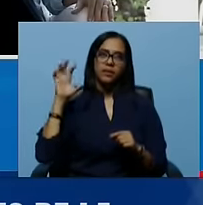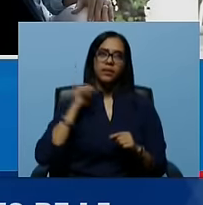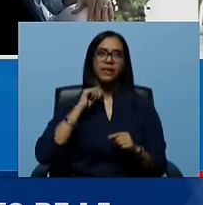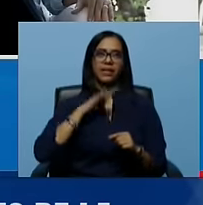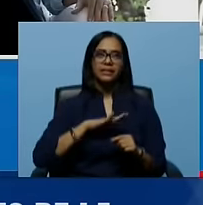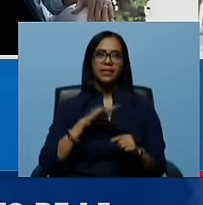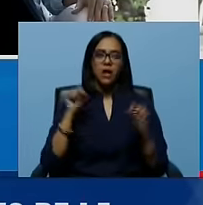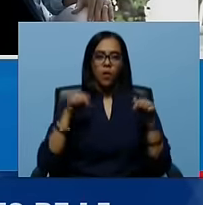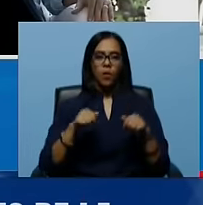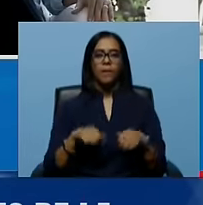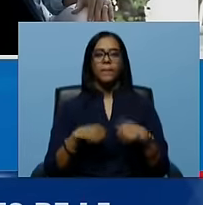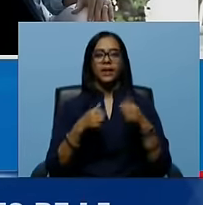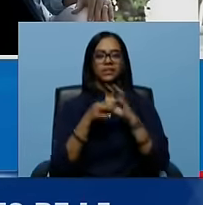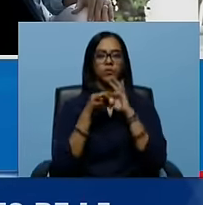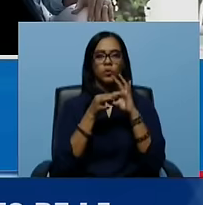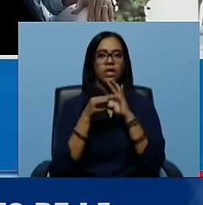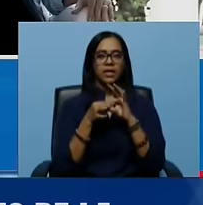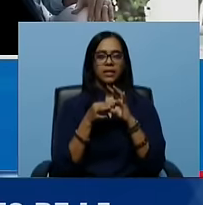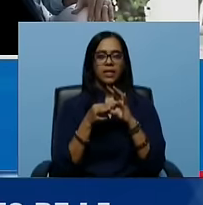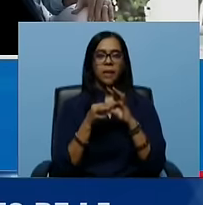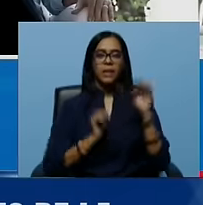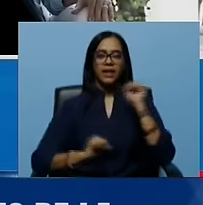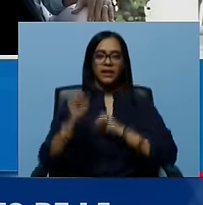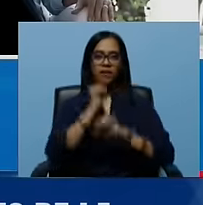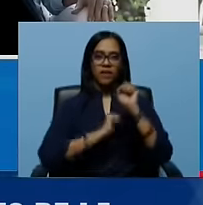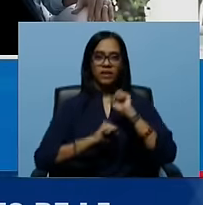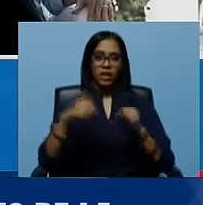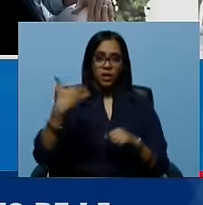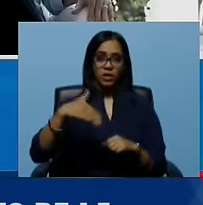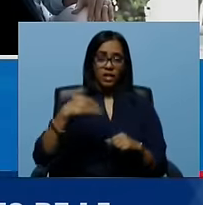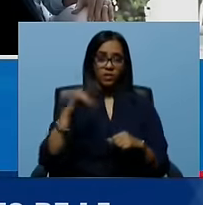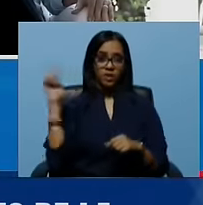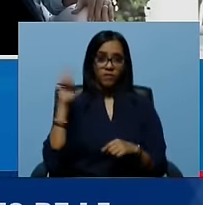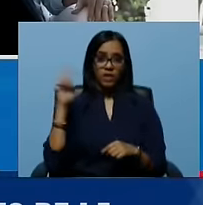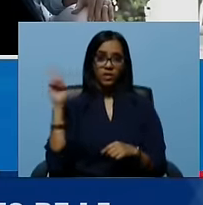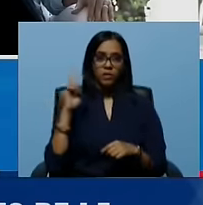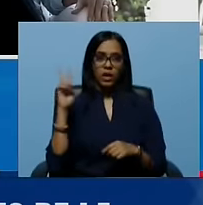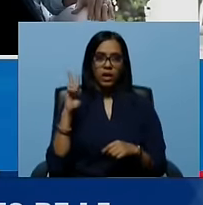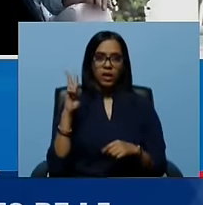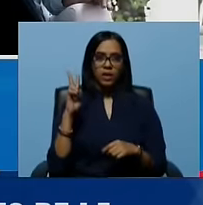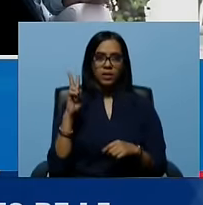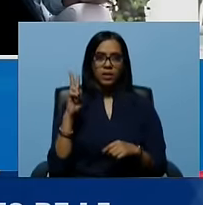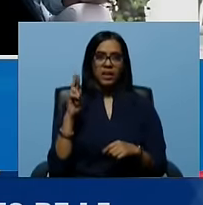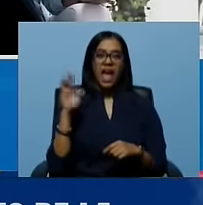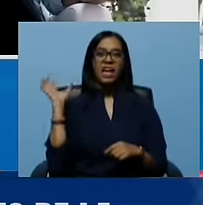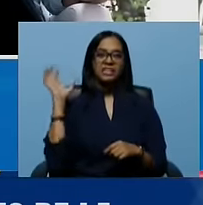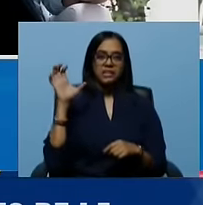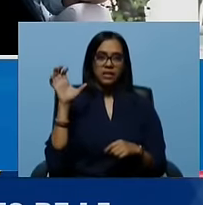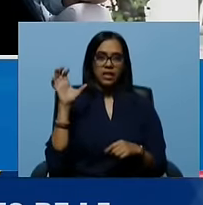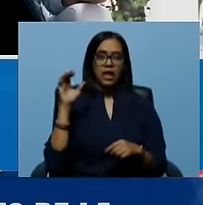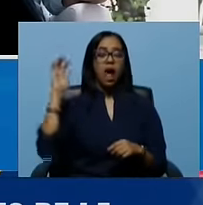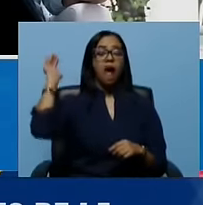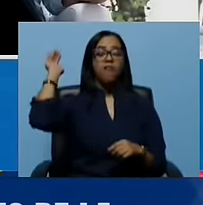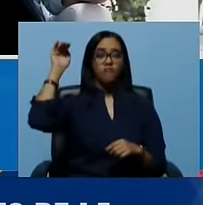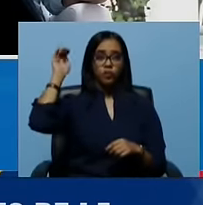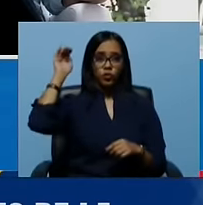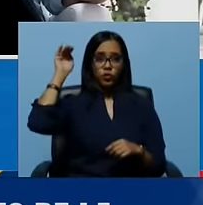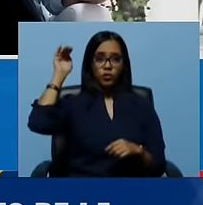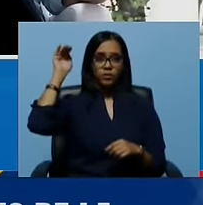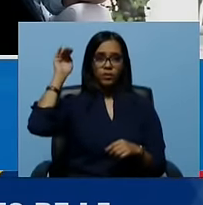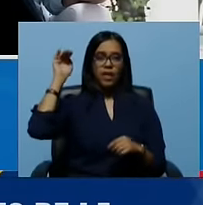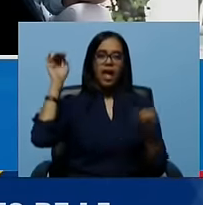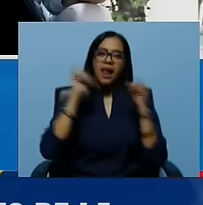estén hoy más unidas que nunca para defender los derechos de Venezuela a existir, al futuro, a